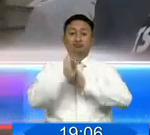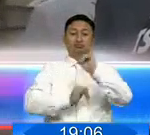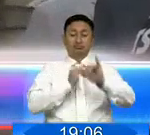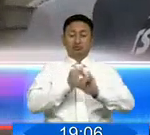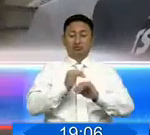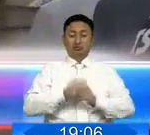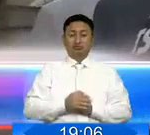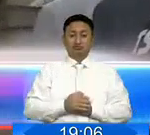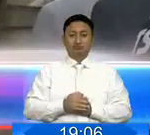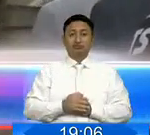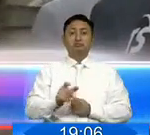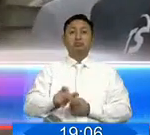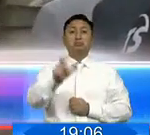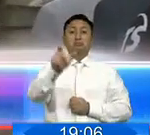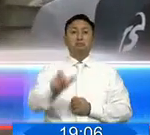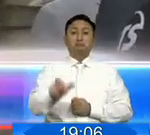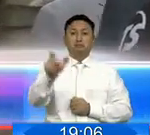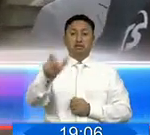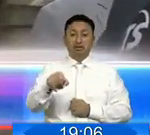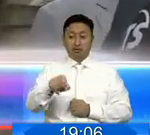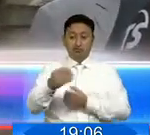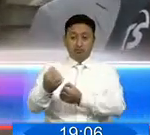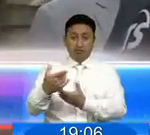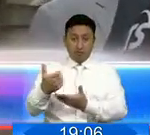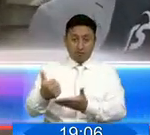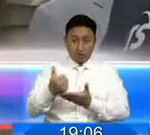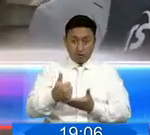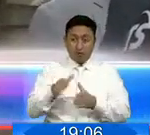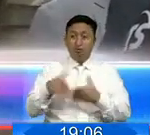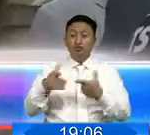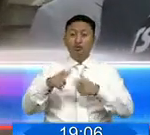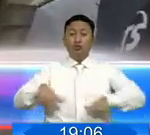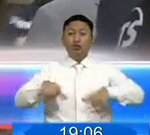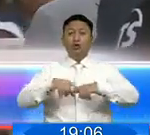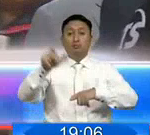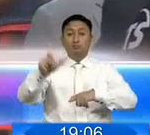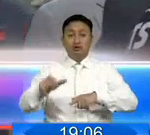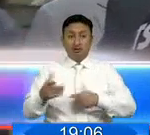internacional a las personas que den información del paradero.